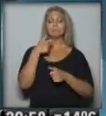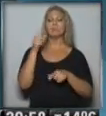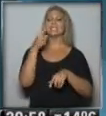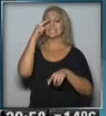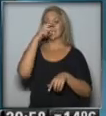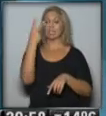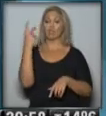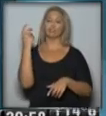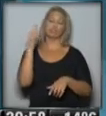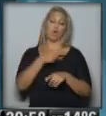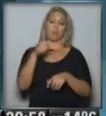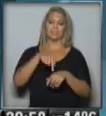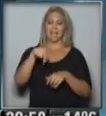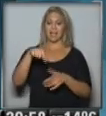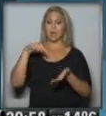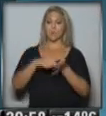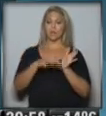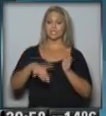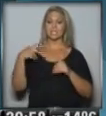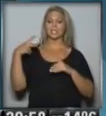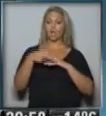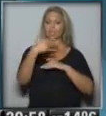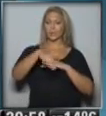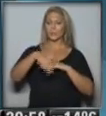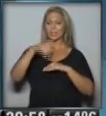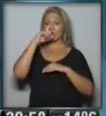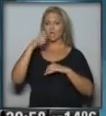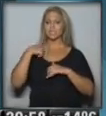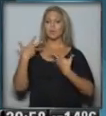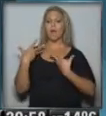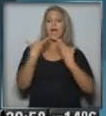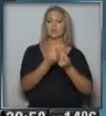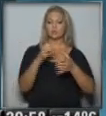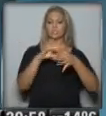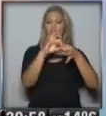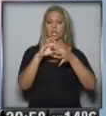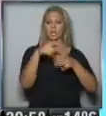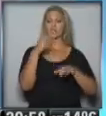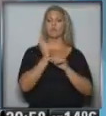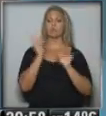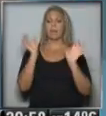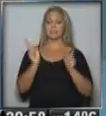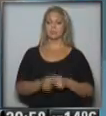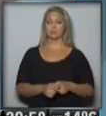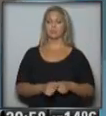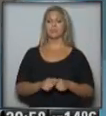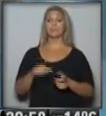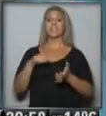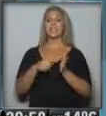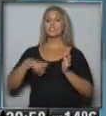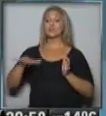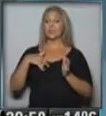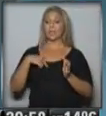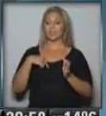72 horas. En Buenos Aires cortaron Avenida Corrientes en solidaridad con los maestros. Ciudad y